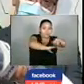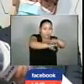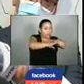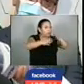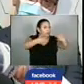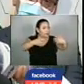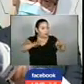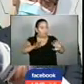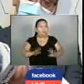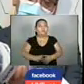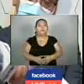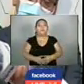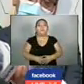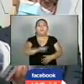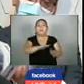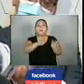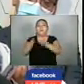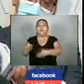que se han capturado,